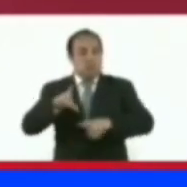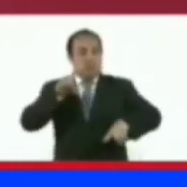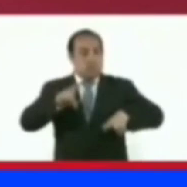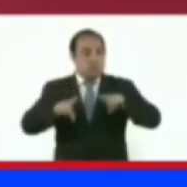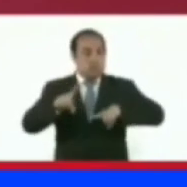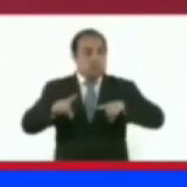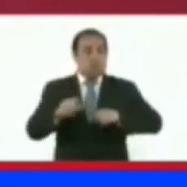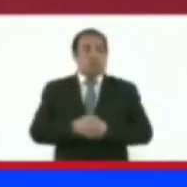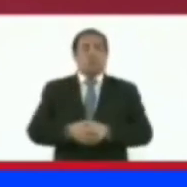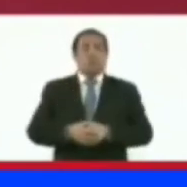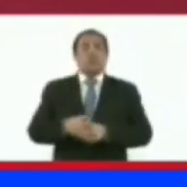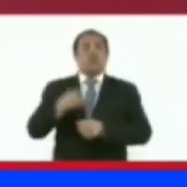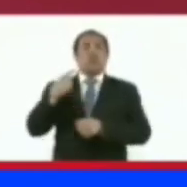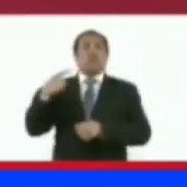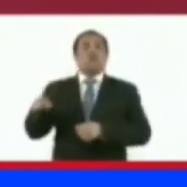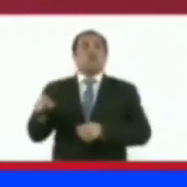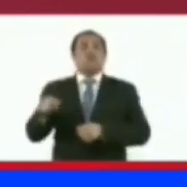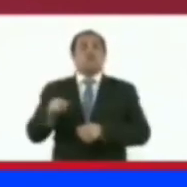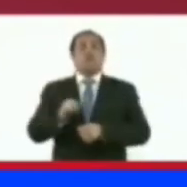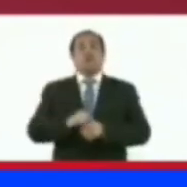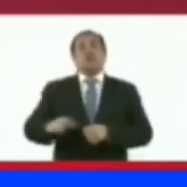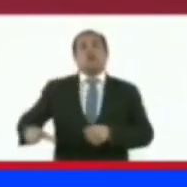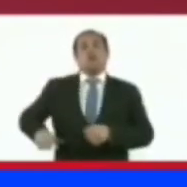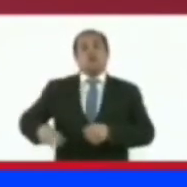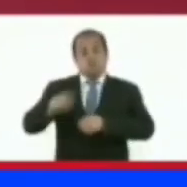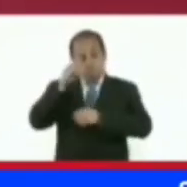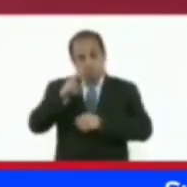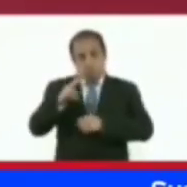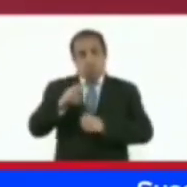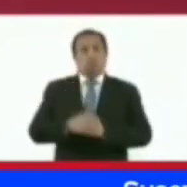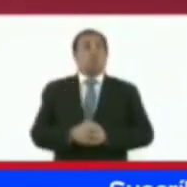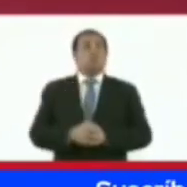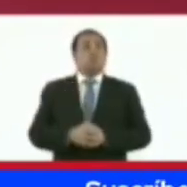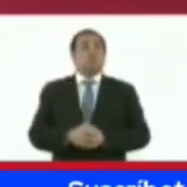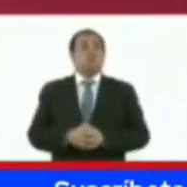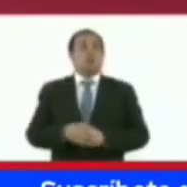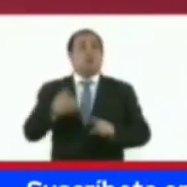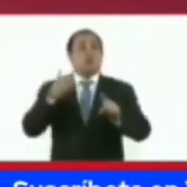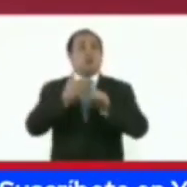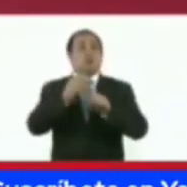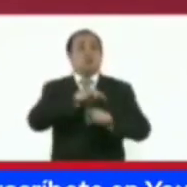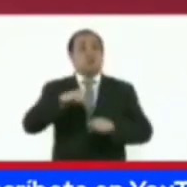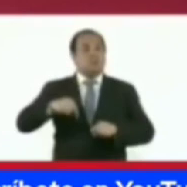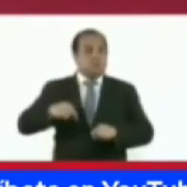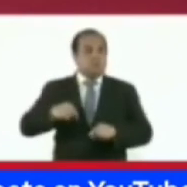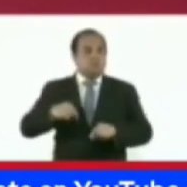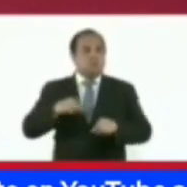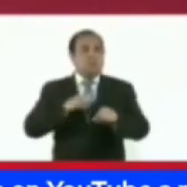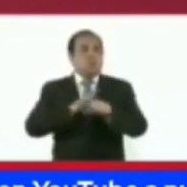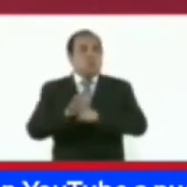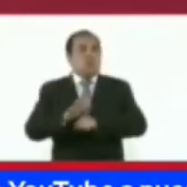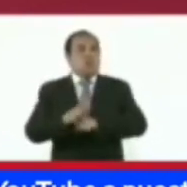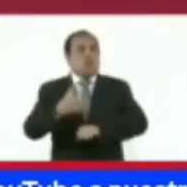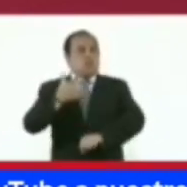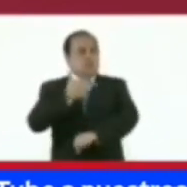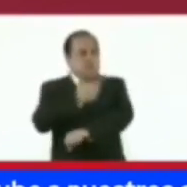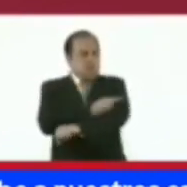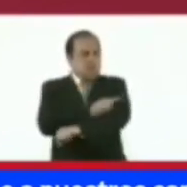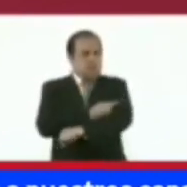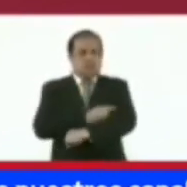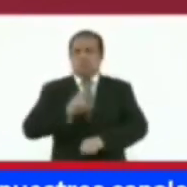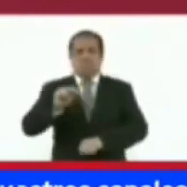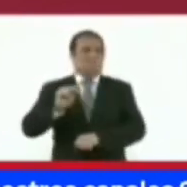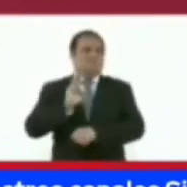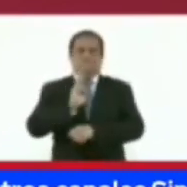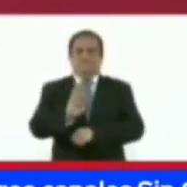vaya orientando el gobierno de México. Entonces, nuestro objetivo es poder vacunar. No vamos a parar la